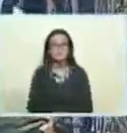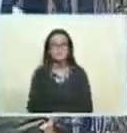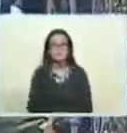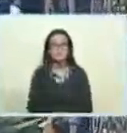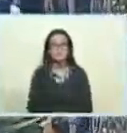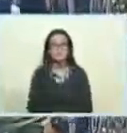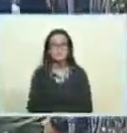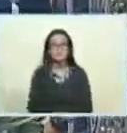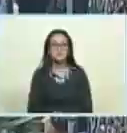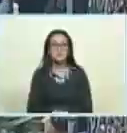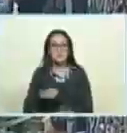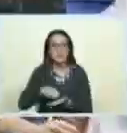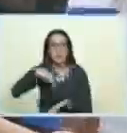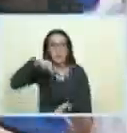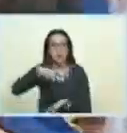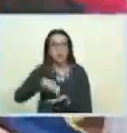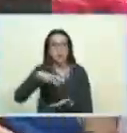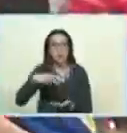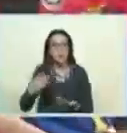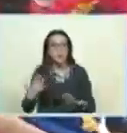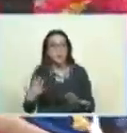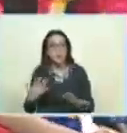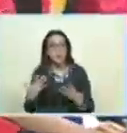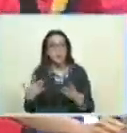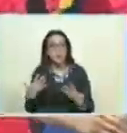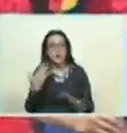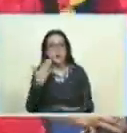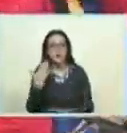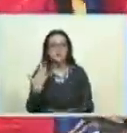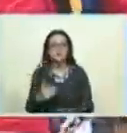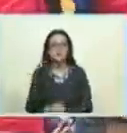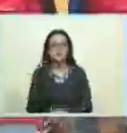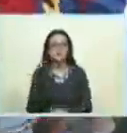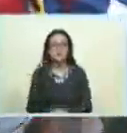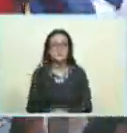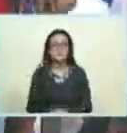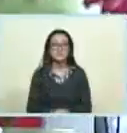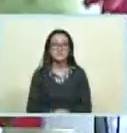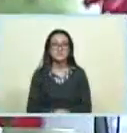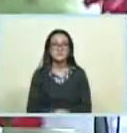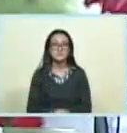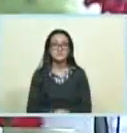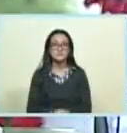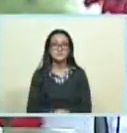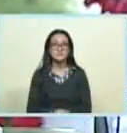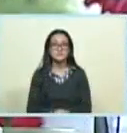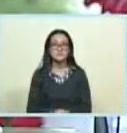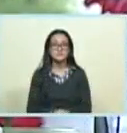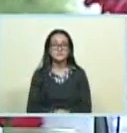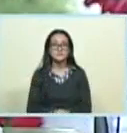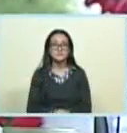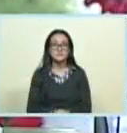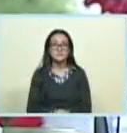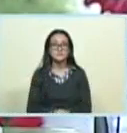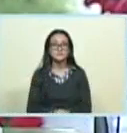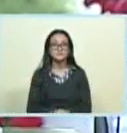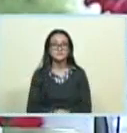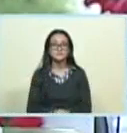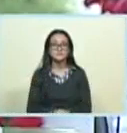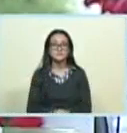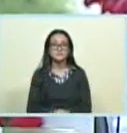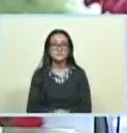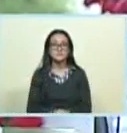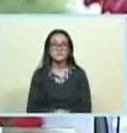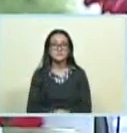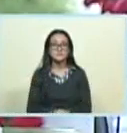Mira cómo brinca ella con esa emoción, con esa pasión. Bueno, fíjense ustedes.